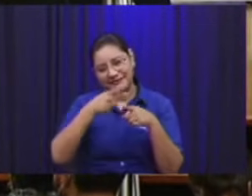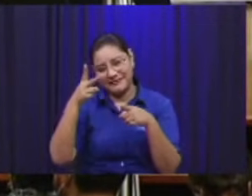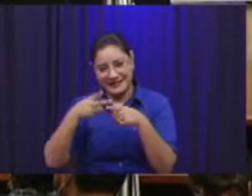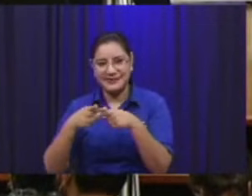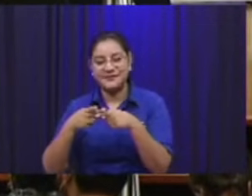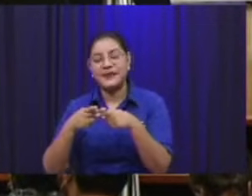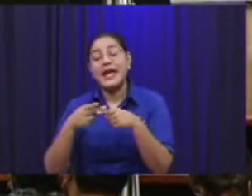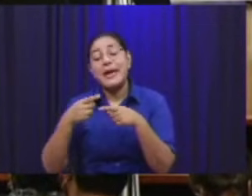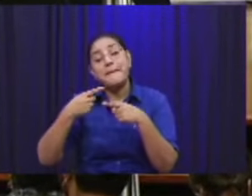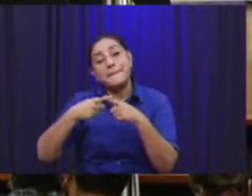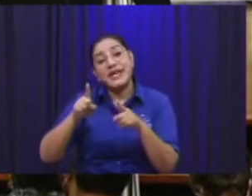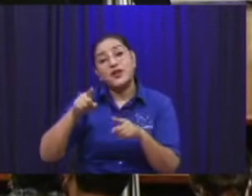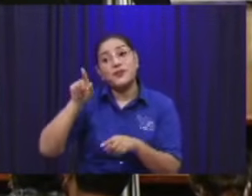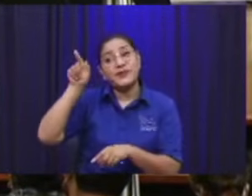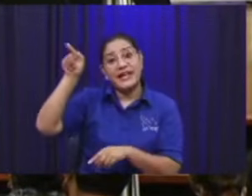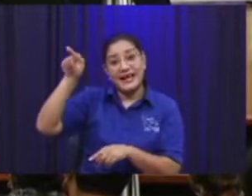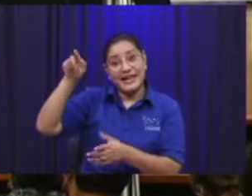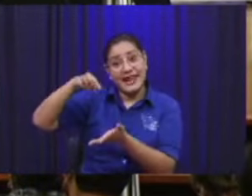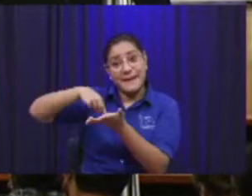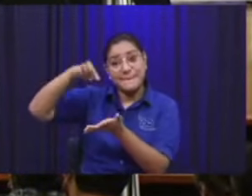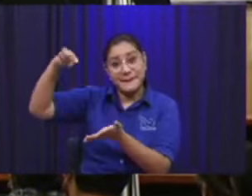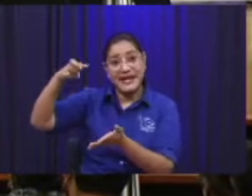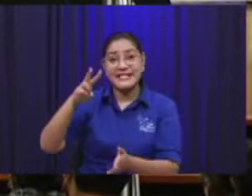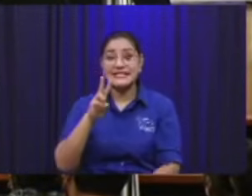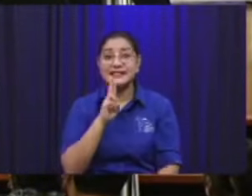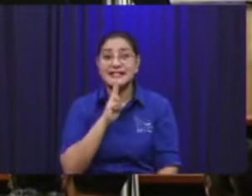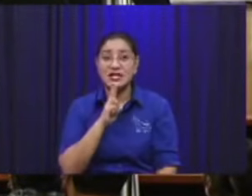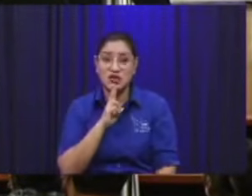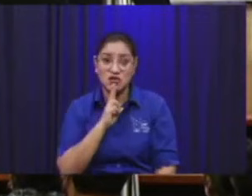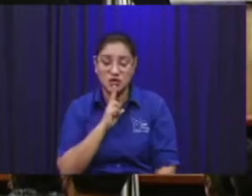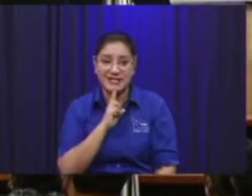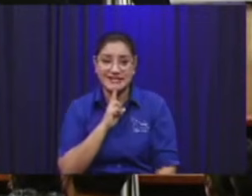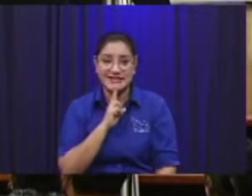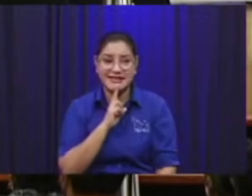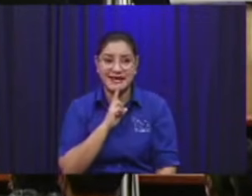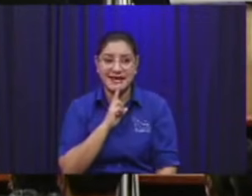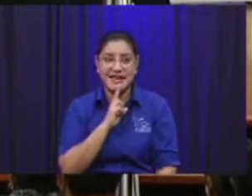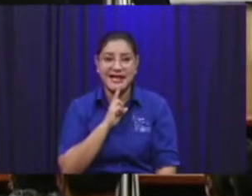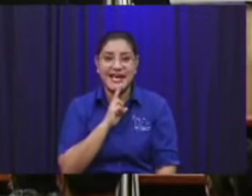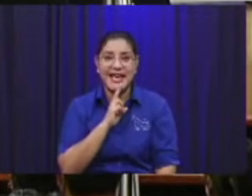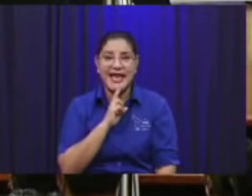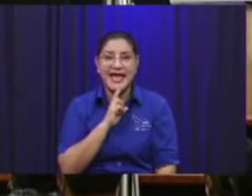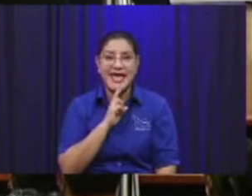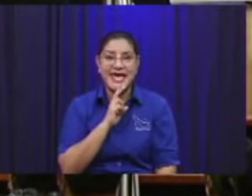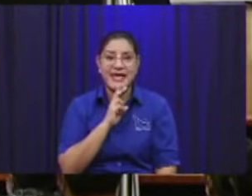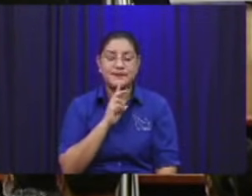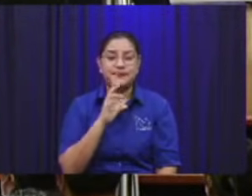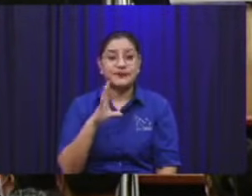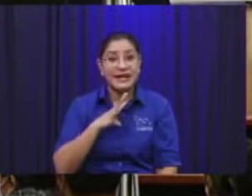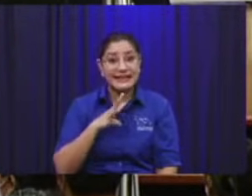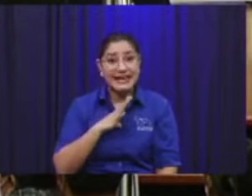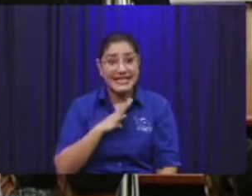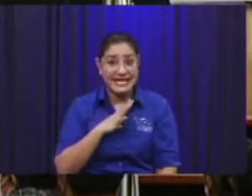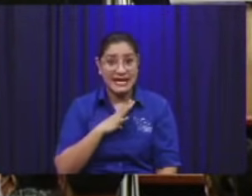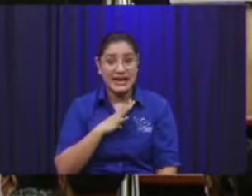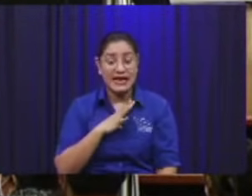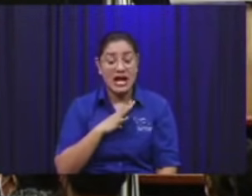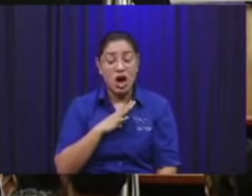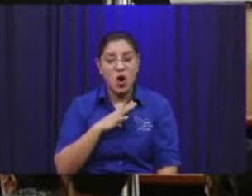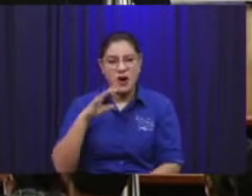y entonces había un meteoro de esos más grandes que el mitch